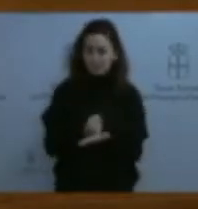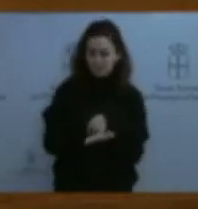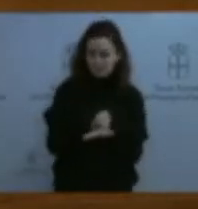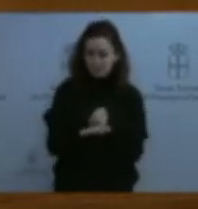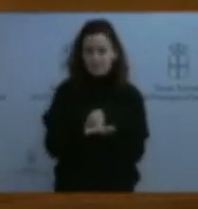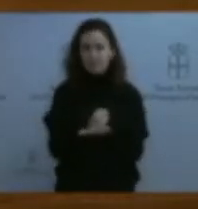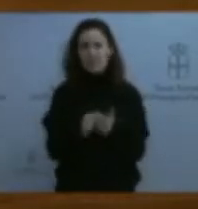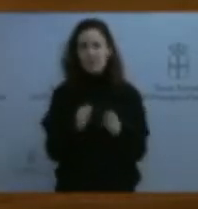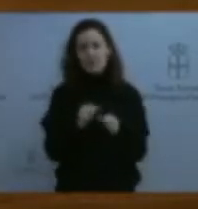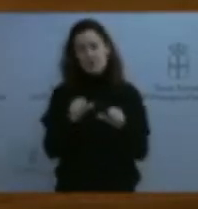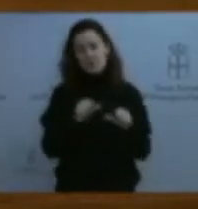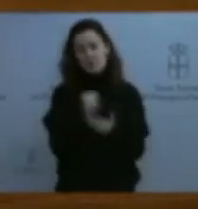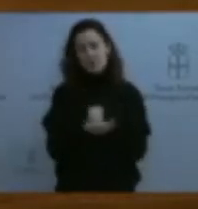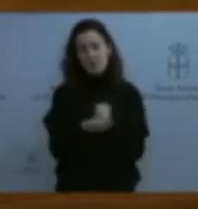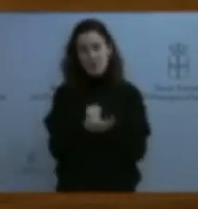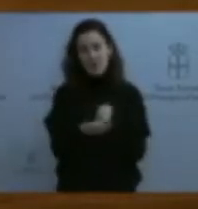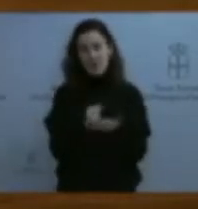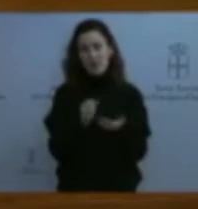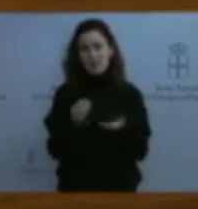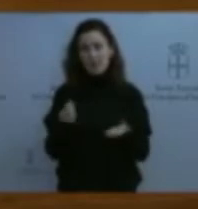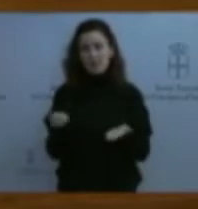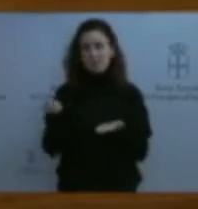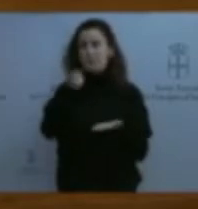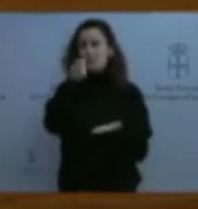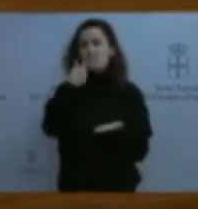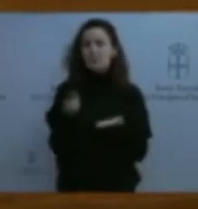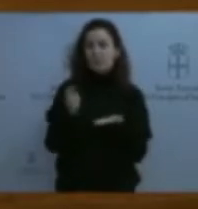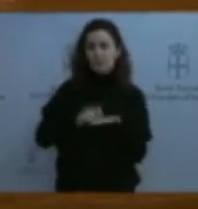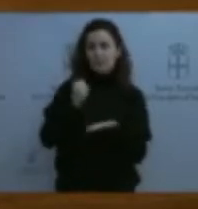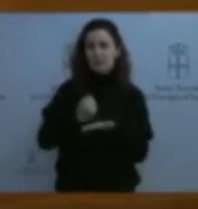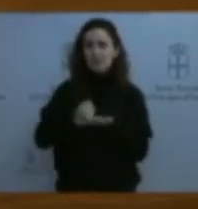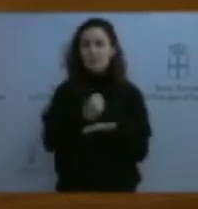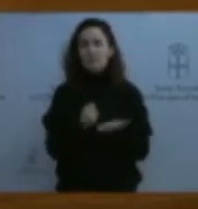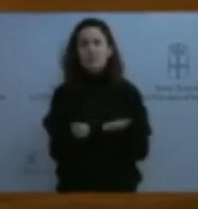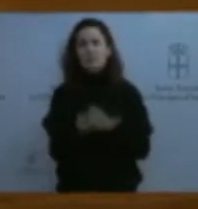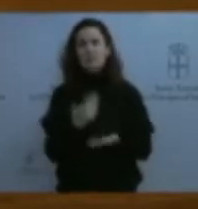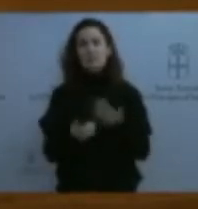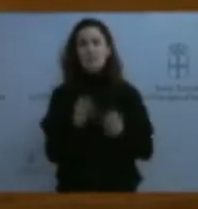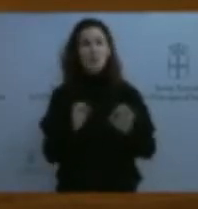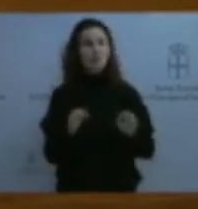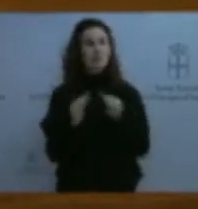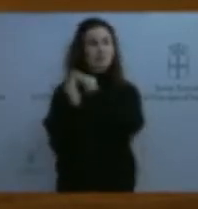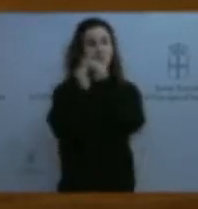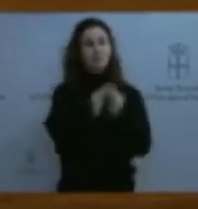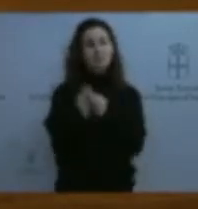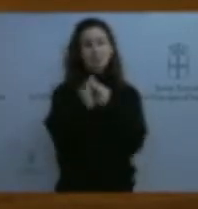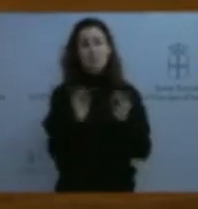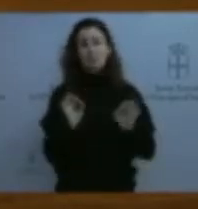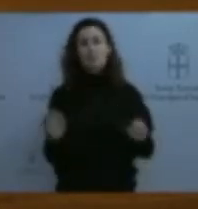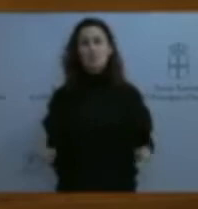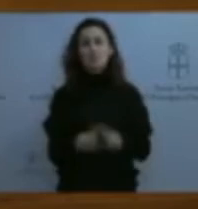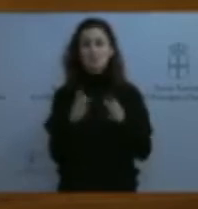la manipulación de los mismos. Pero bueno, el resto de los grupos no comparte que se suministre la medicación a los centros sociosanitarios de